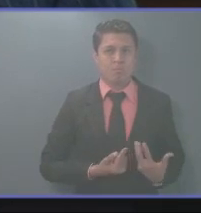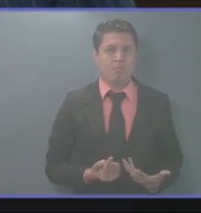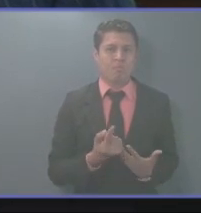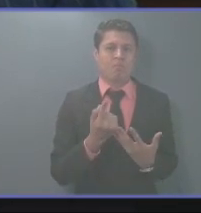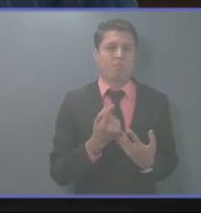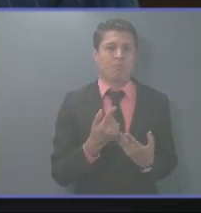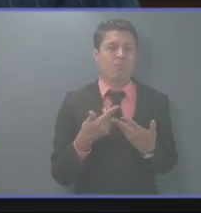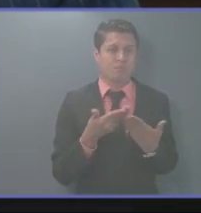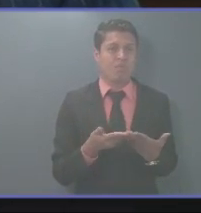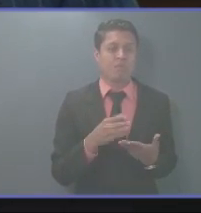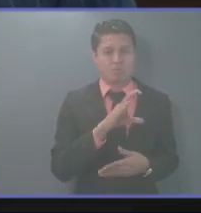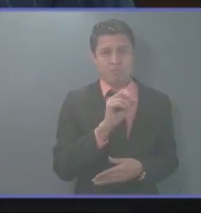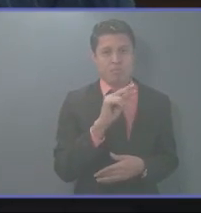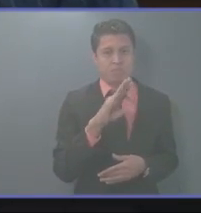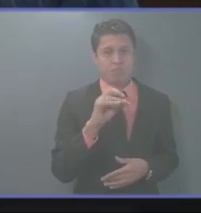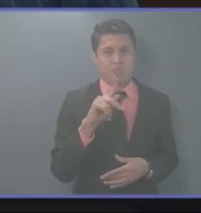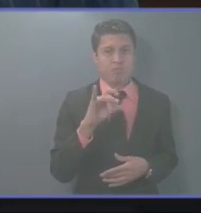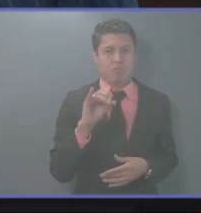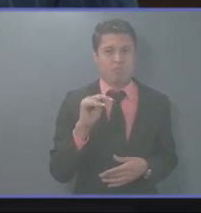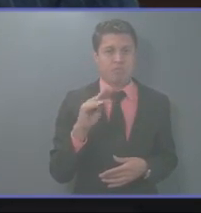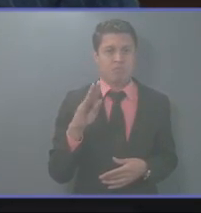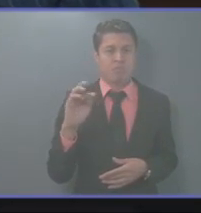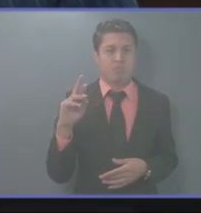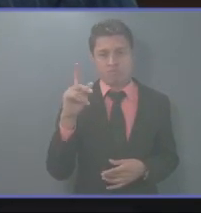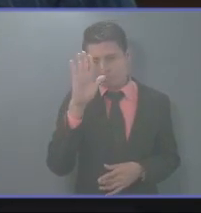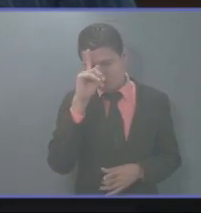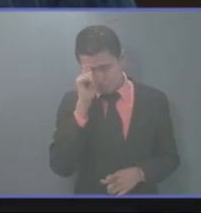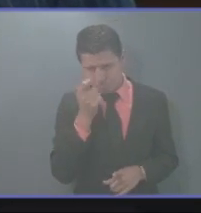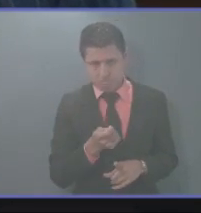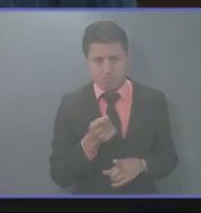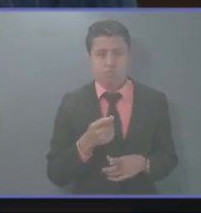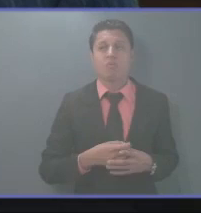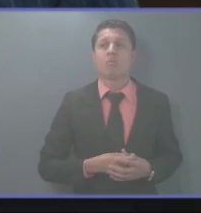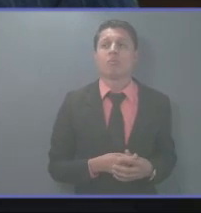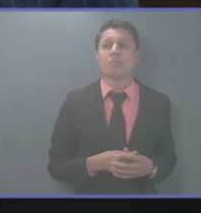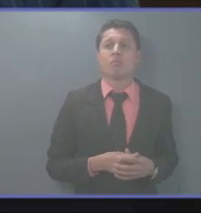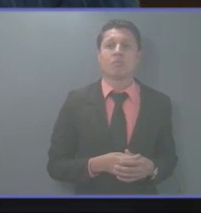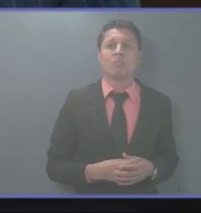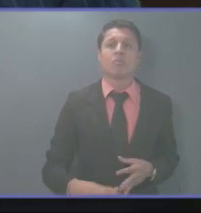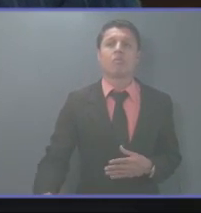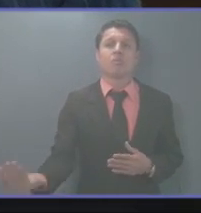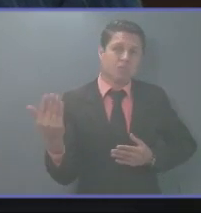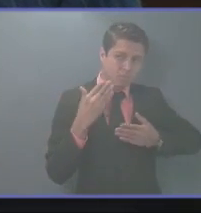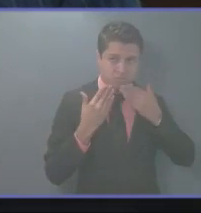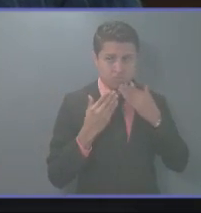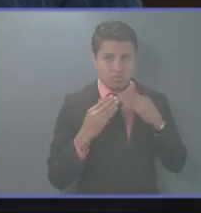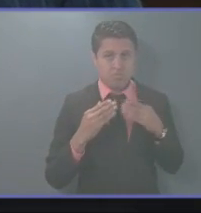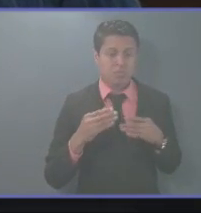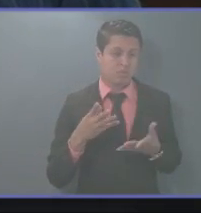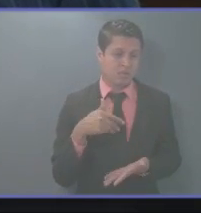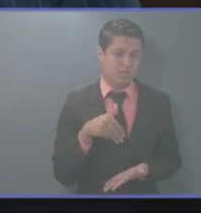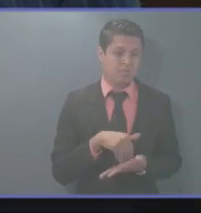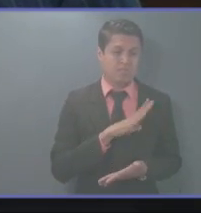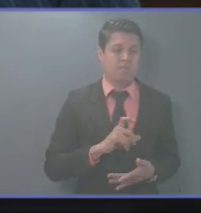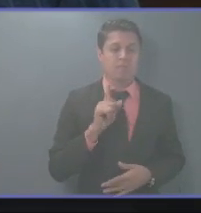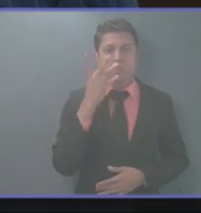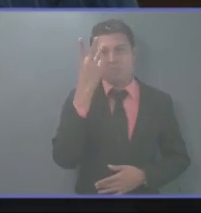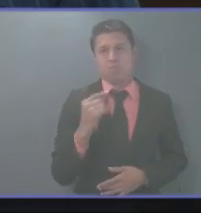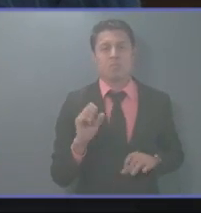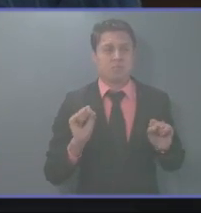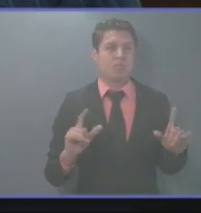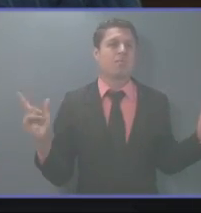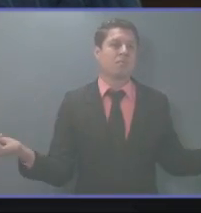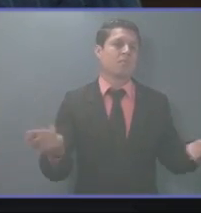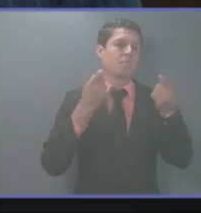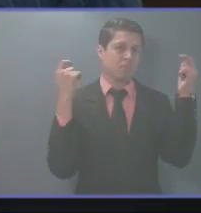a Concepción Batres ese honor que tanto merece. Declararlo capital por un día y que celebre una